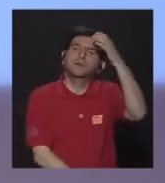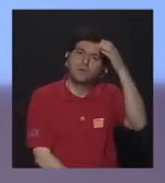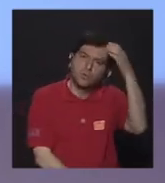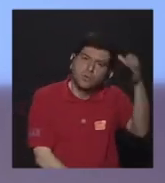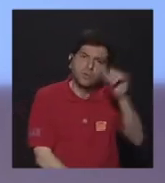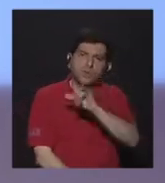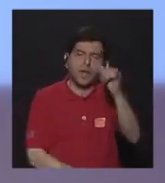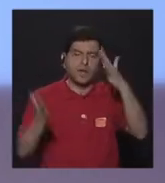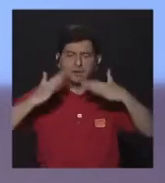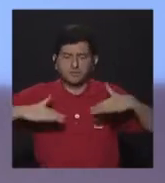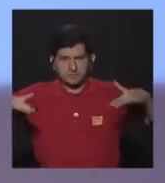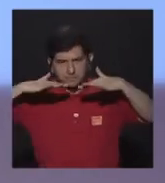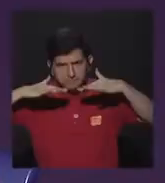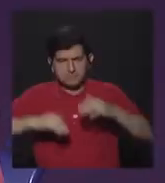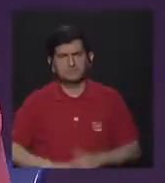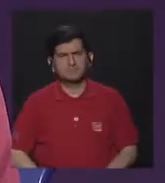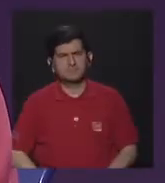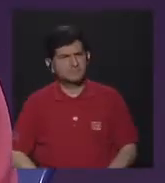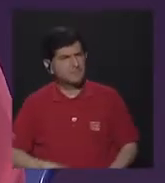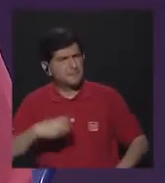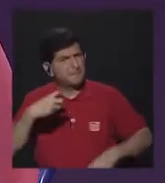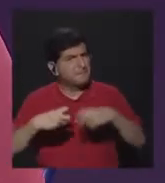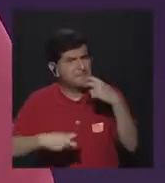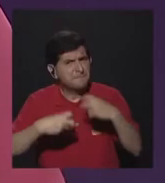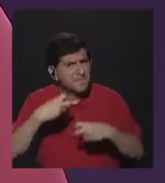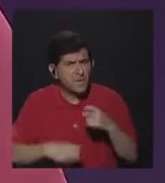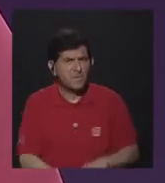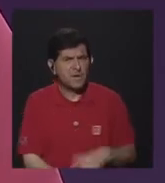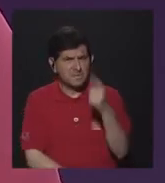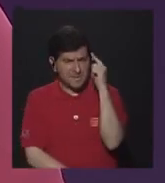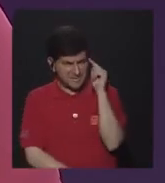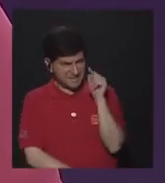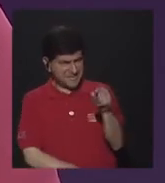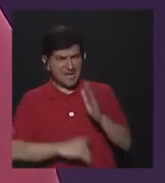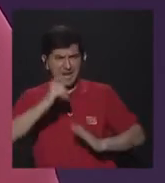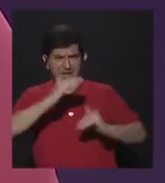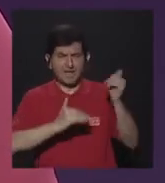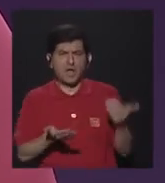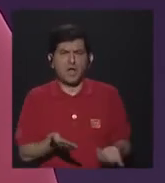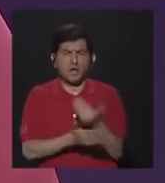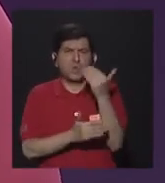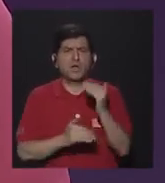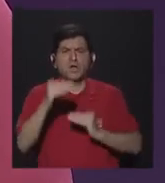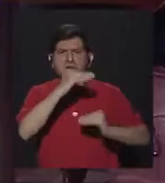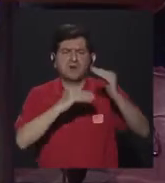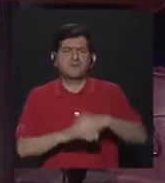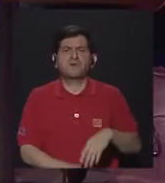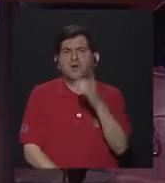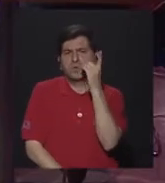ambiental claro el problema es que que se piensa construir ahí la nueva facultad